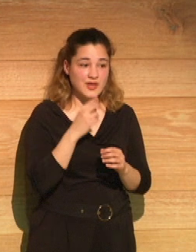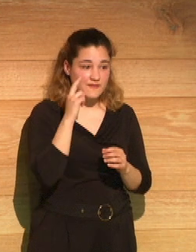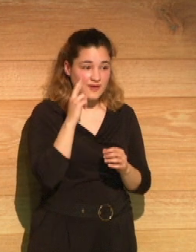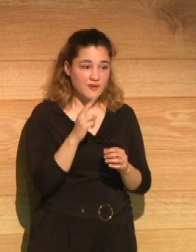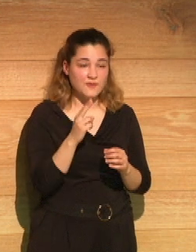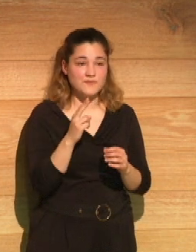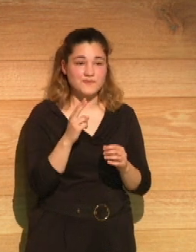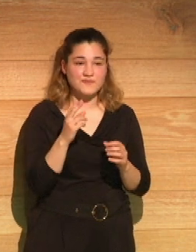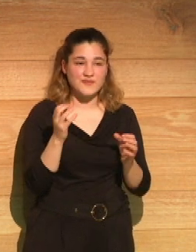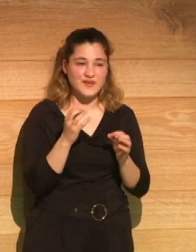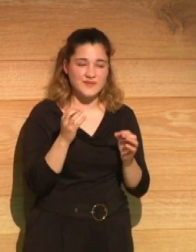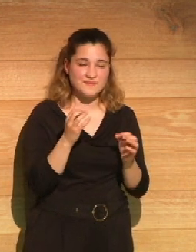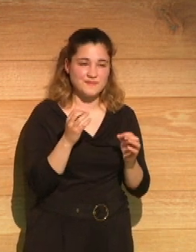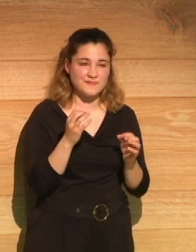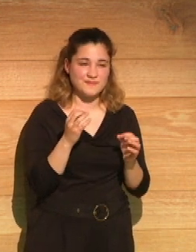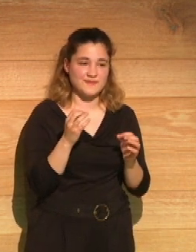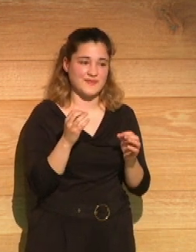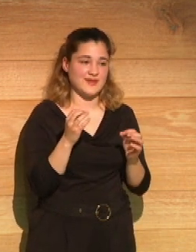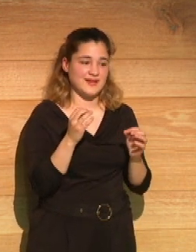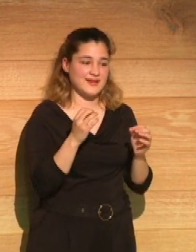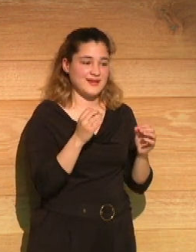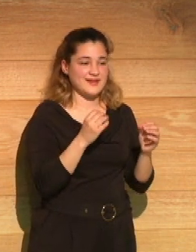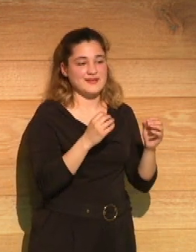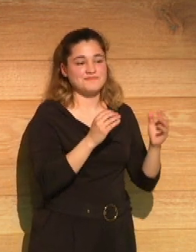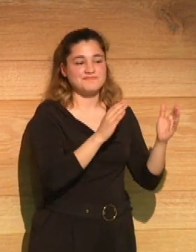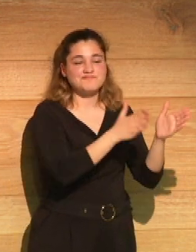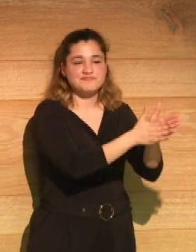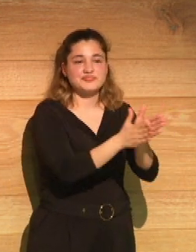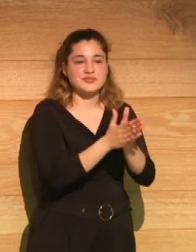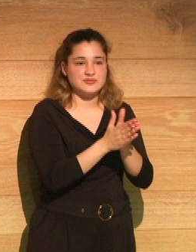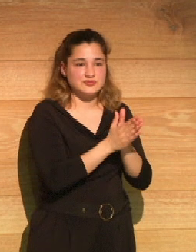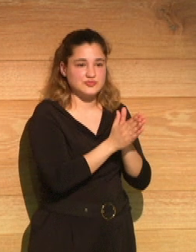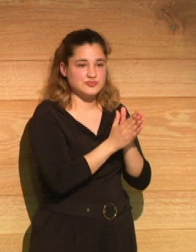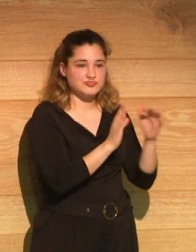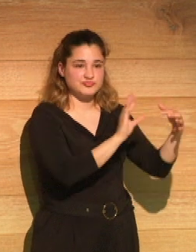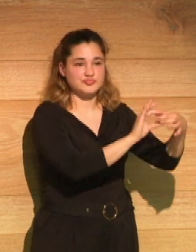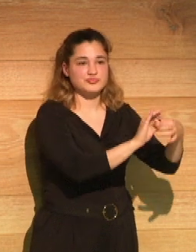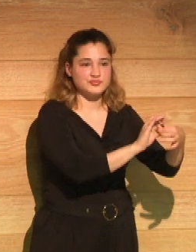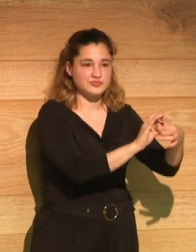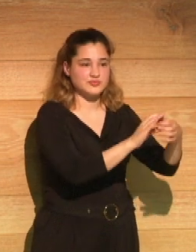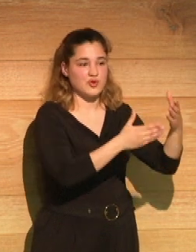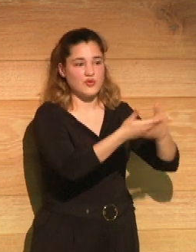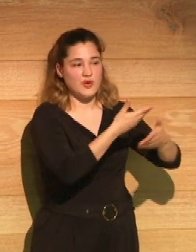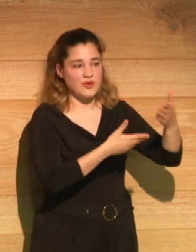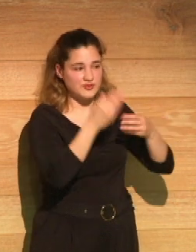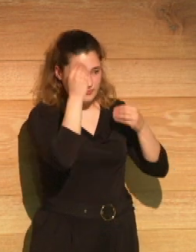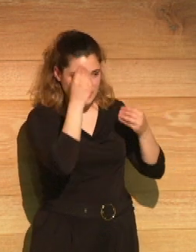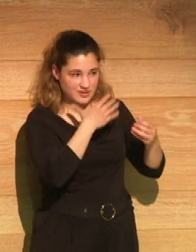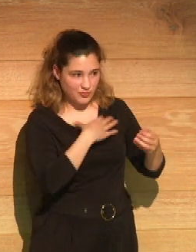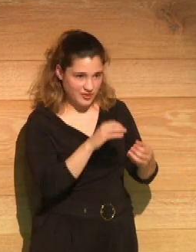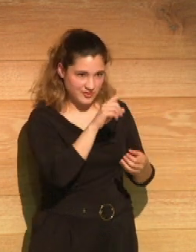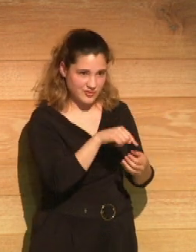creatividad en acercarse a aliados y en explorar colaboraciones con gentes, con